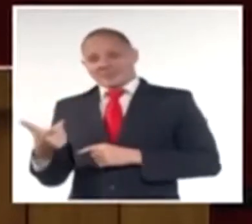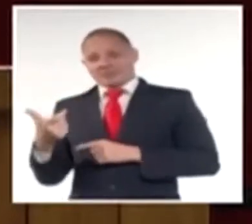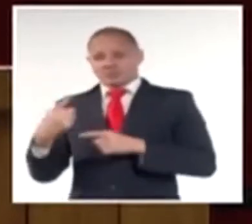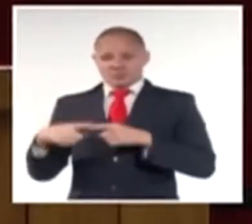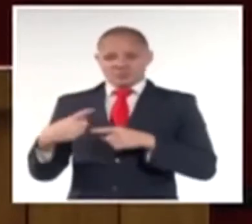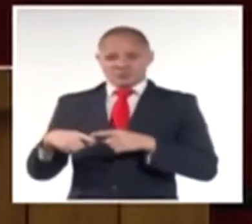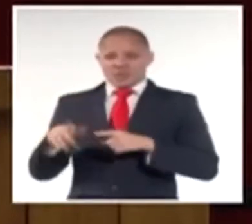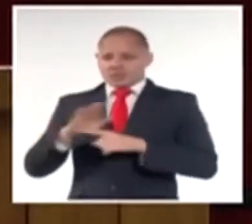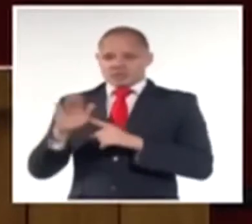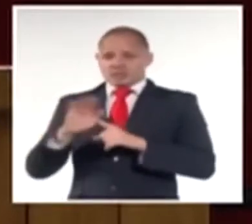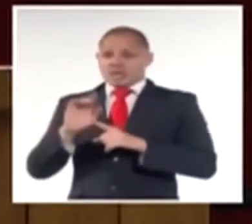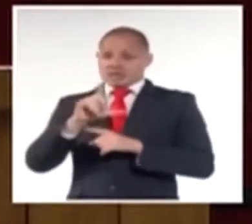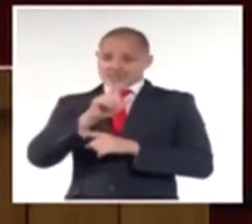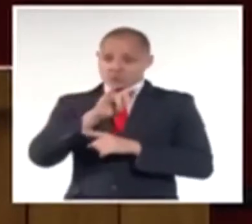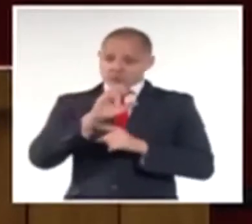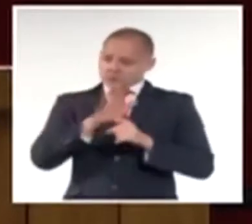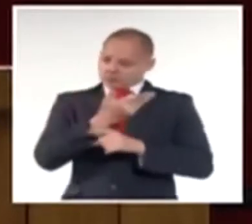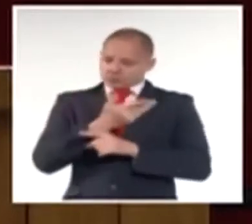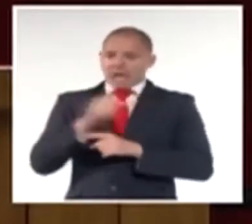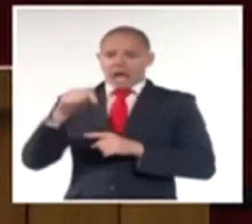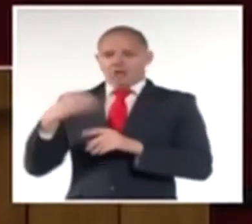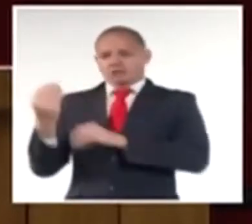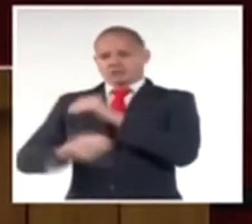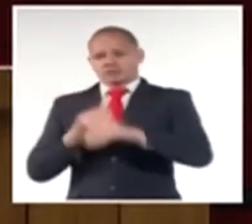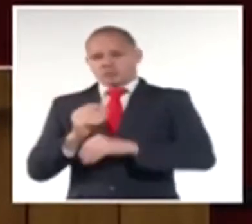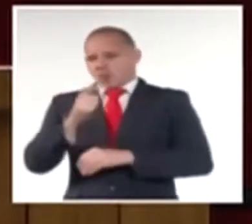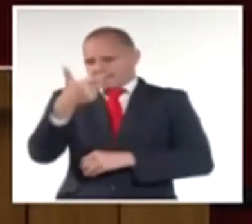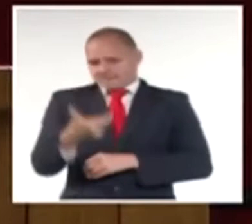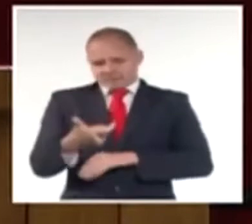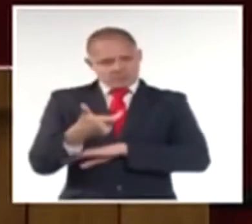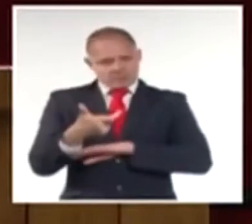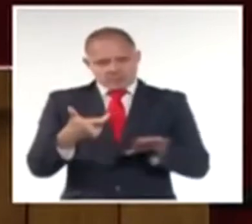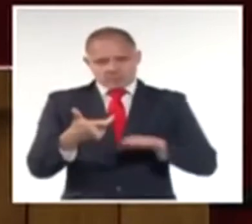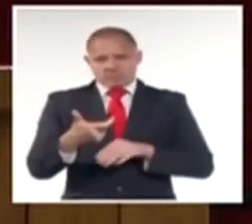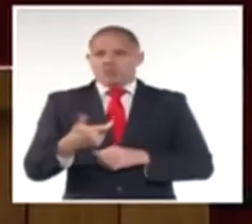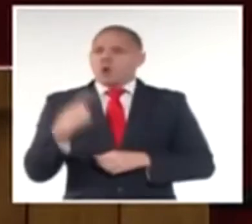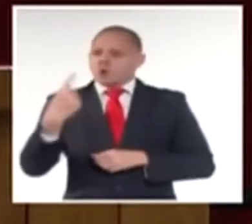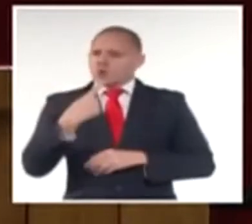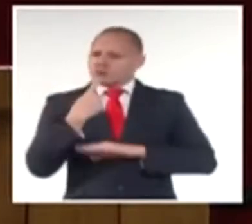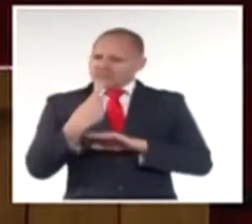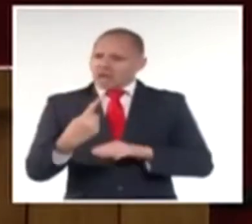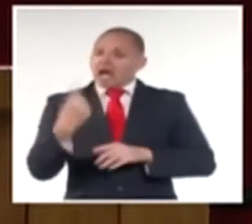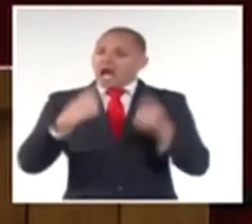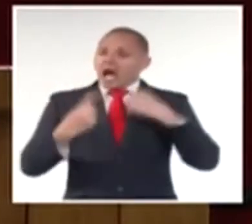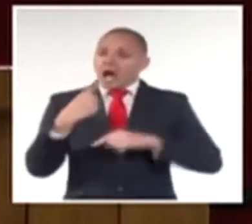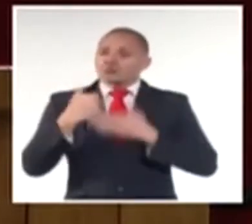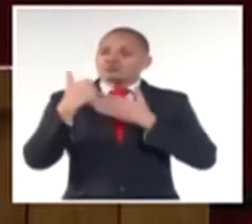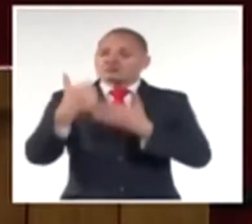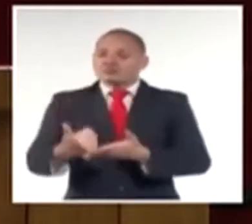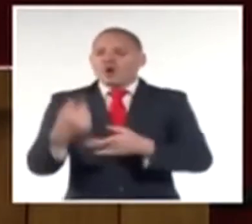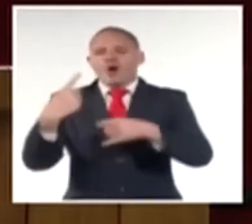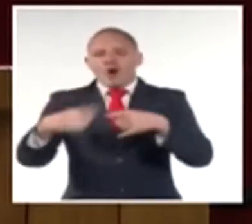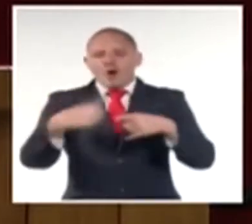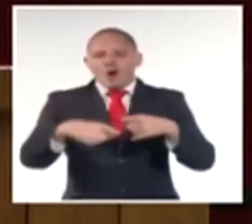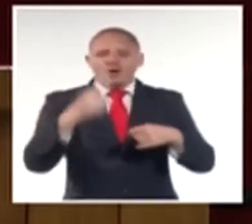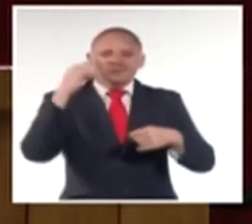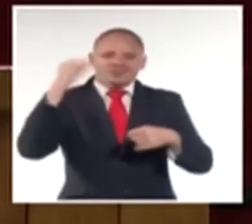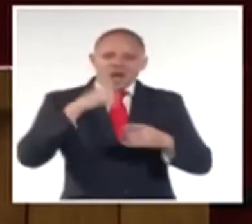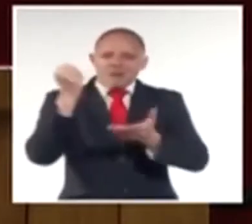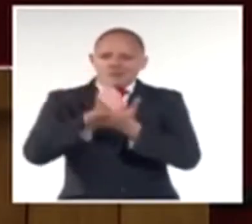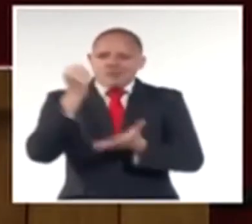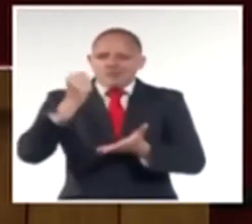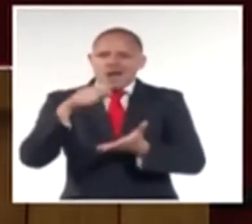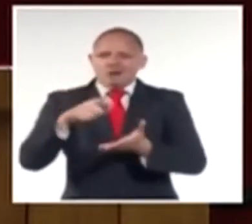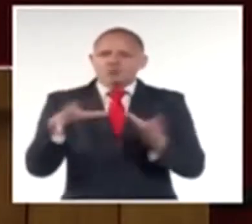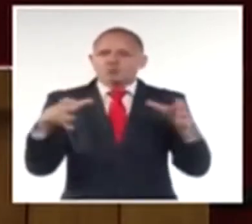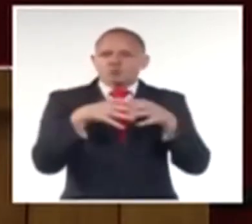una contracción importante de ingresos y financiamientos adicionales a lo previsto, aprobados por el Consejo